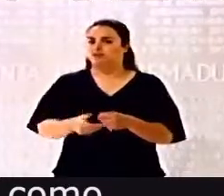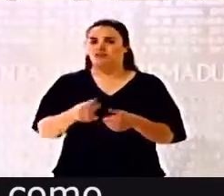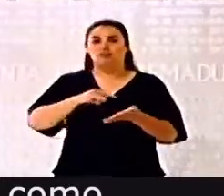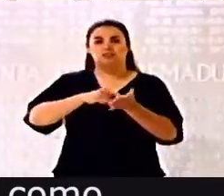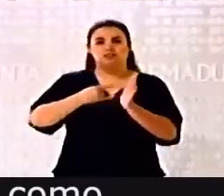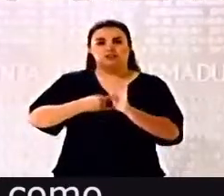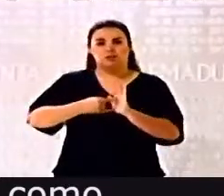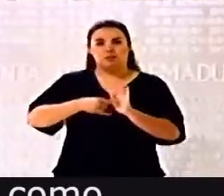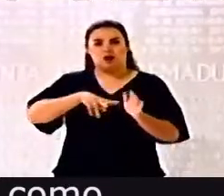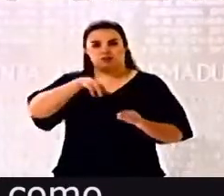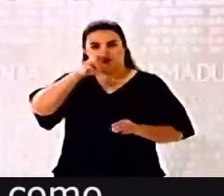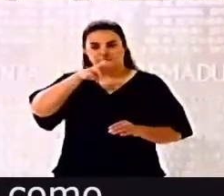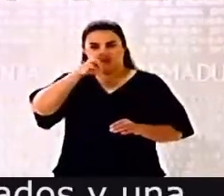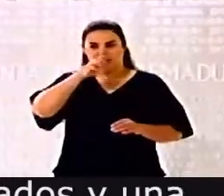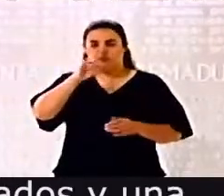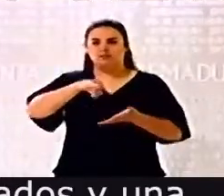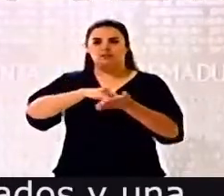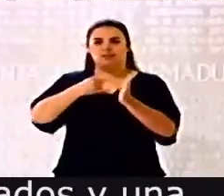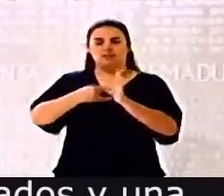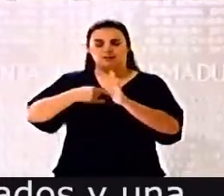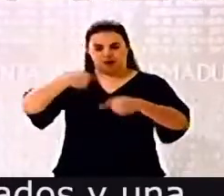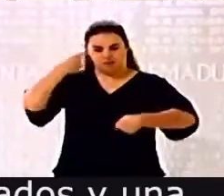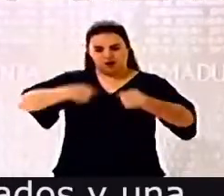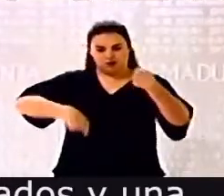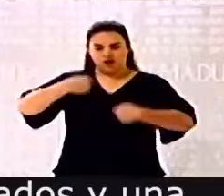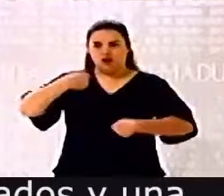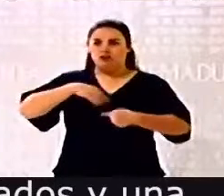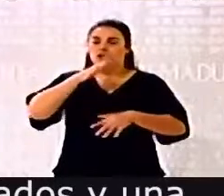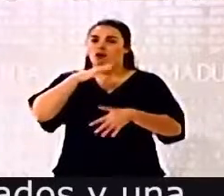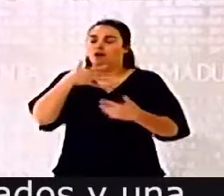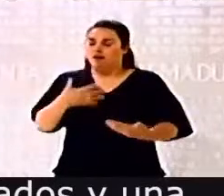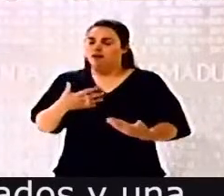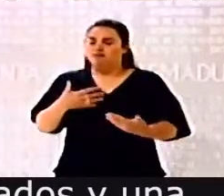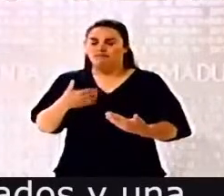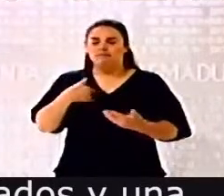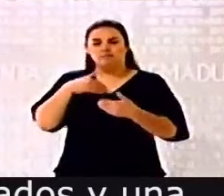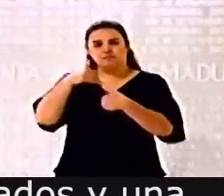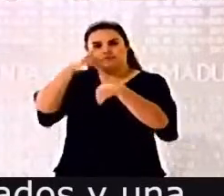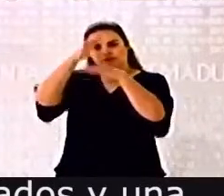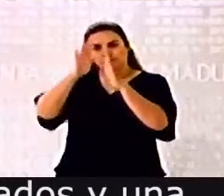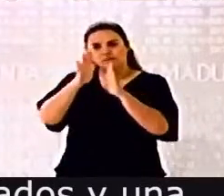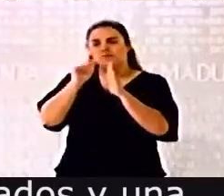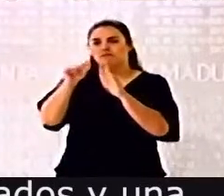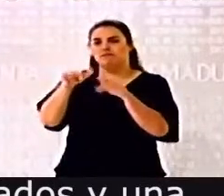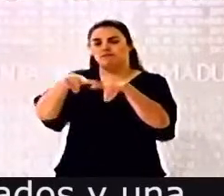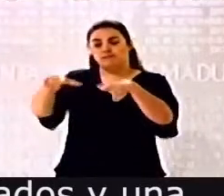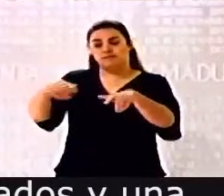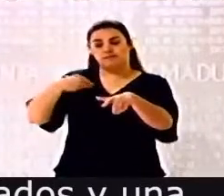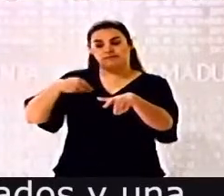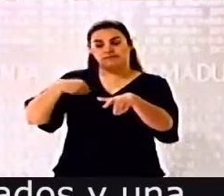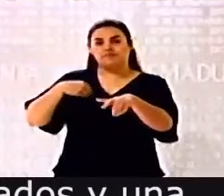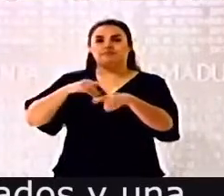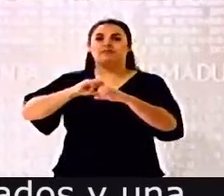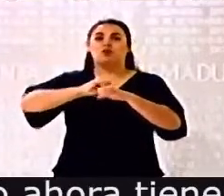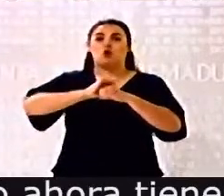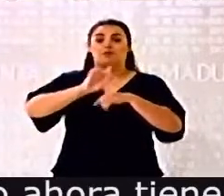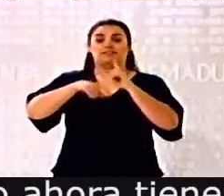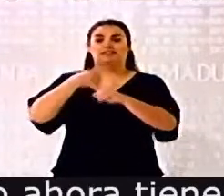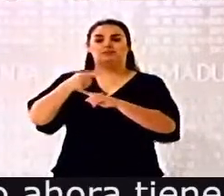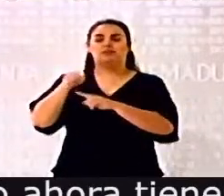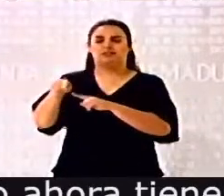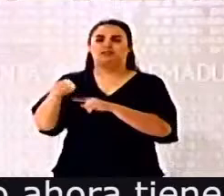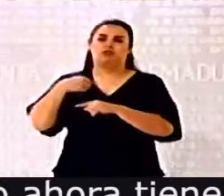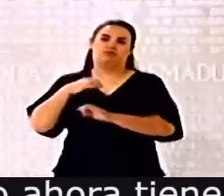sistema respiratorio y en el sistema vascular, ahora tienen que ser atendidos en esas consultas post-COVID que